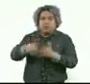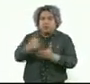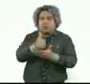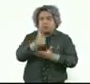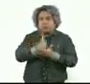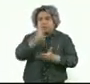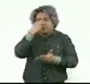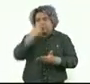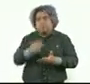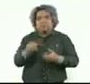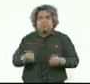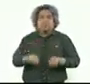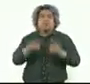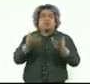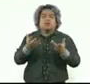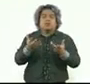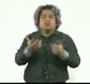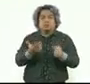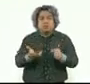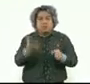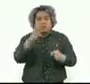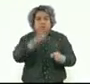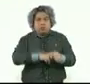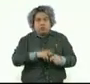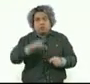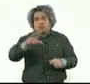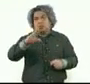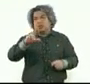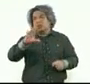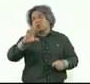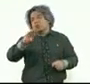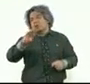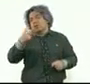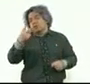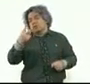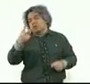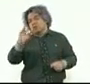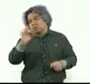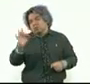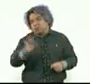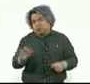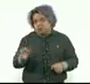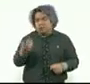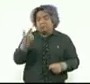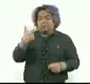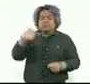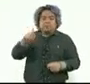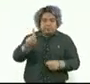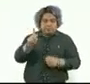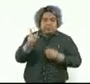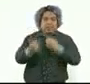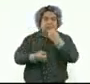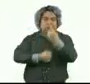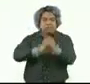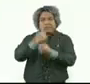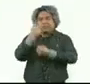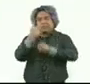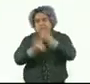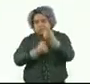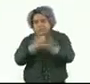tiene? Ahorita en hospitales tenemos 92%, aunque sí tenemos alguna, digamos,